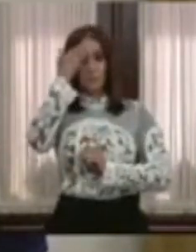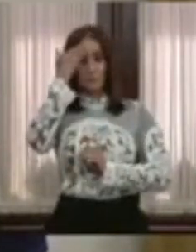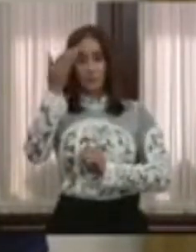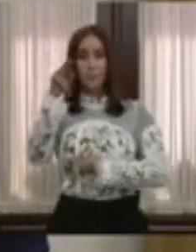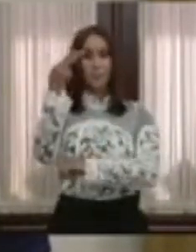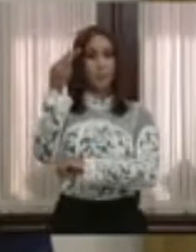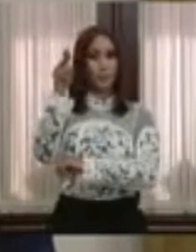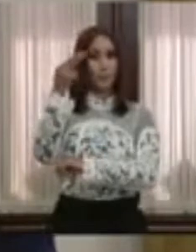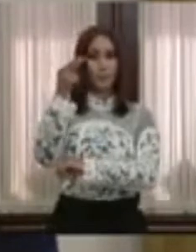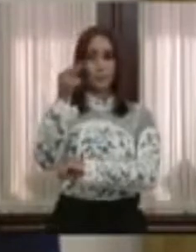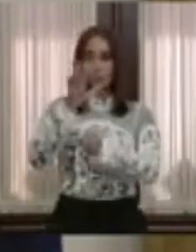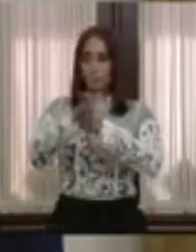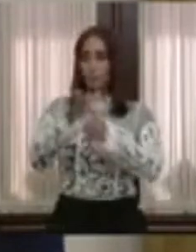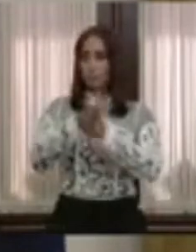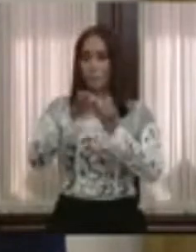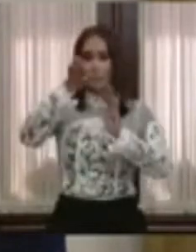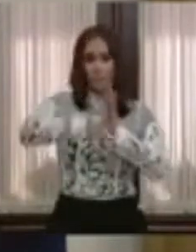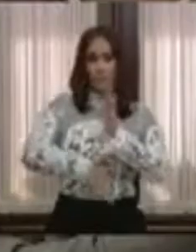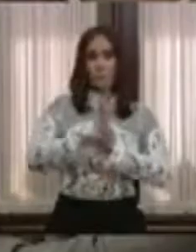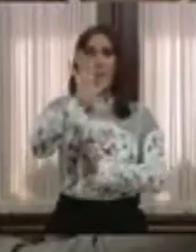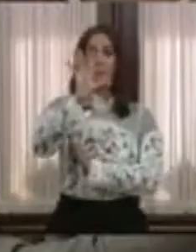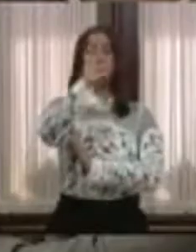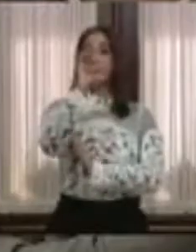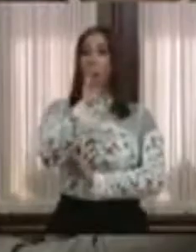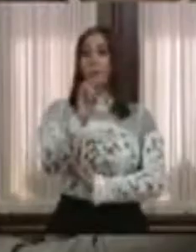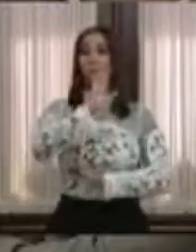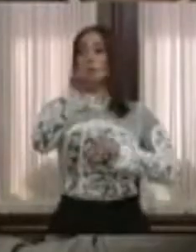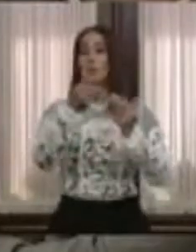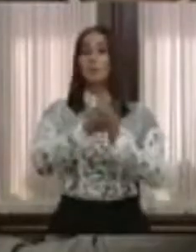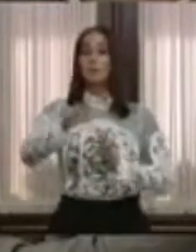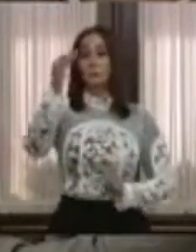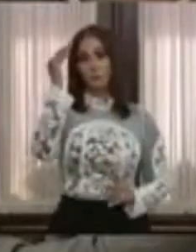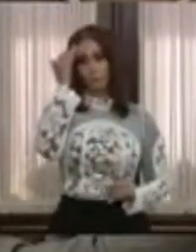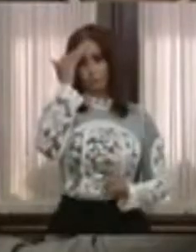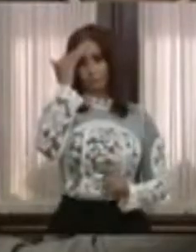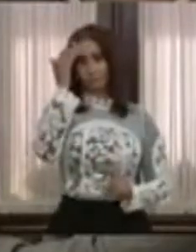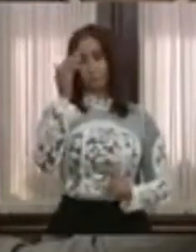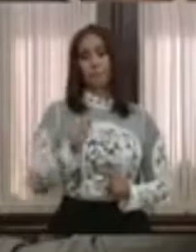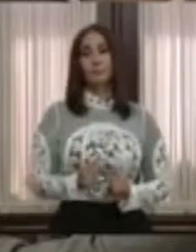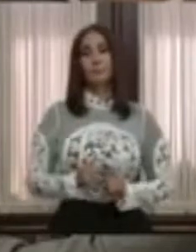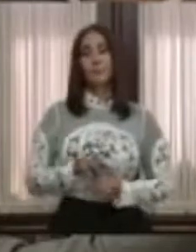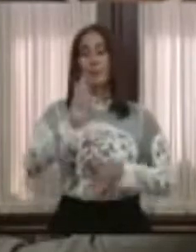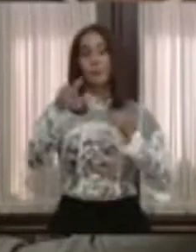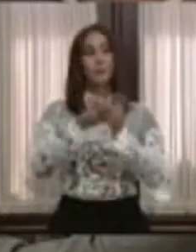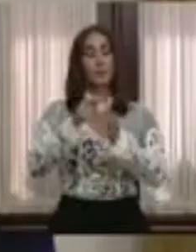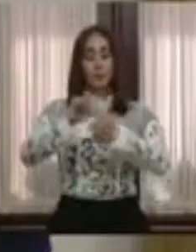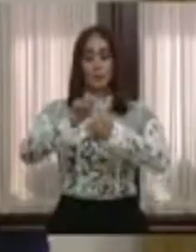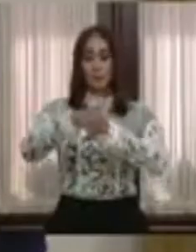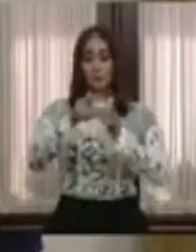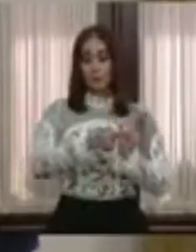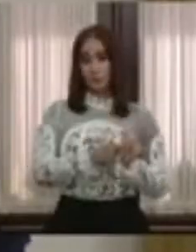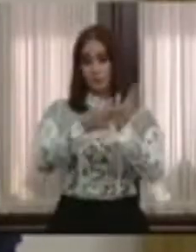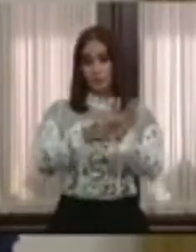en un 5%. Para nadie es un secreto, el turismo representa el 15%